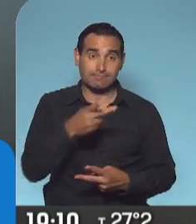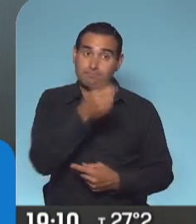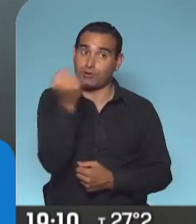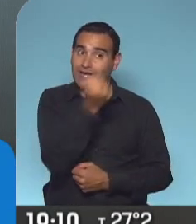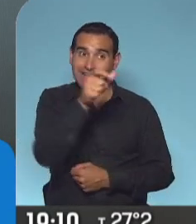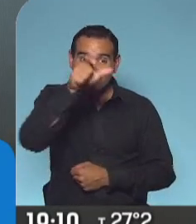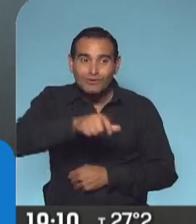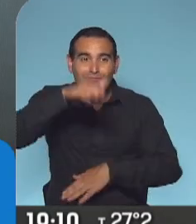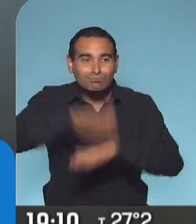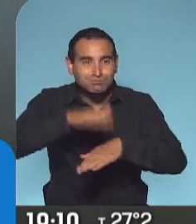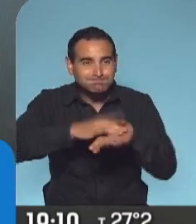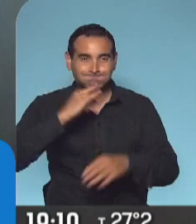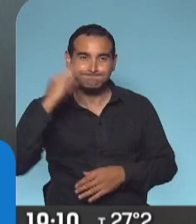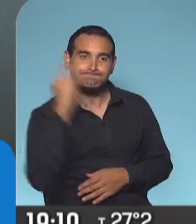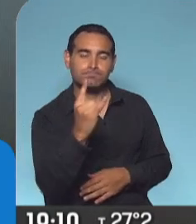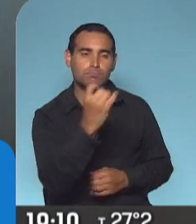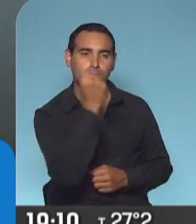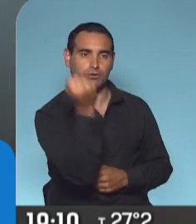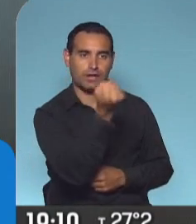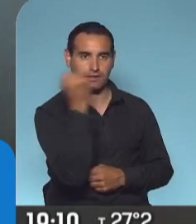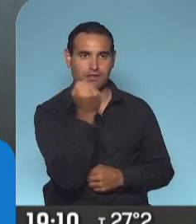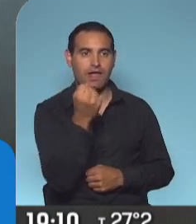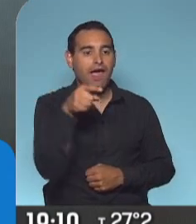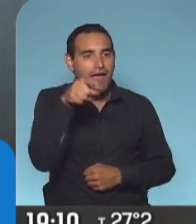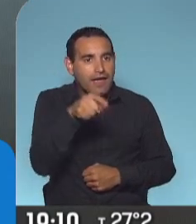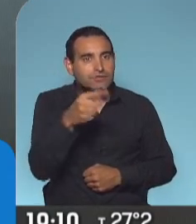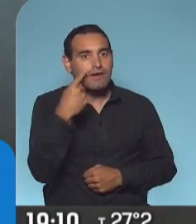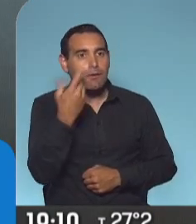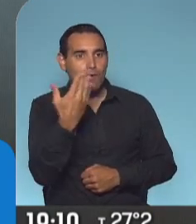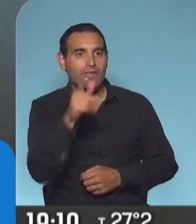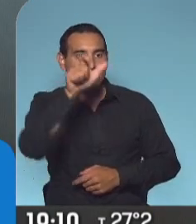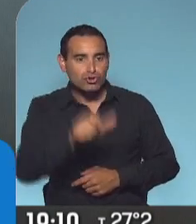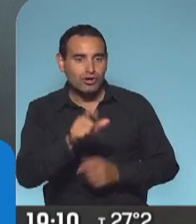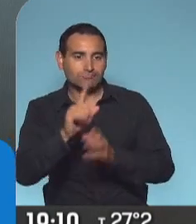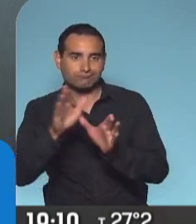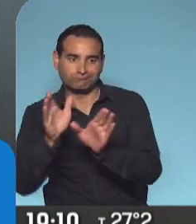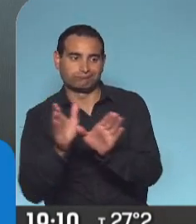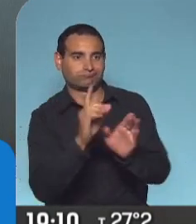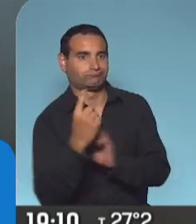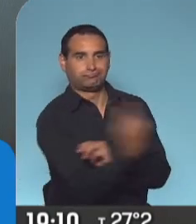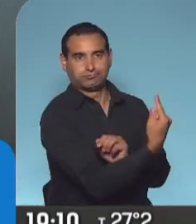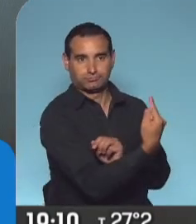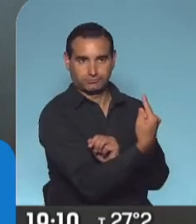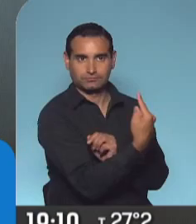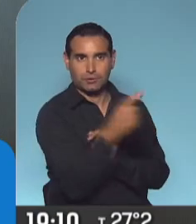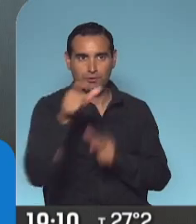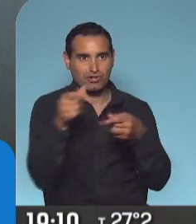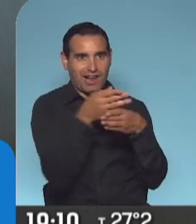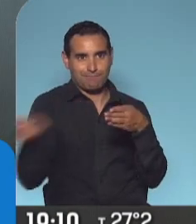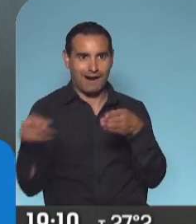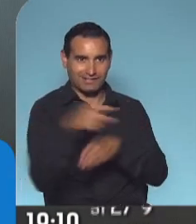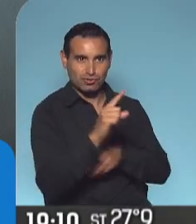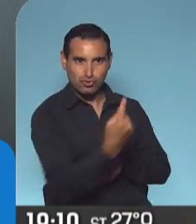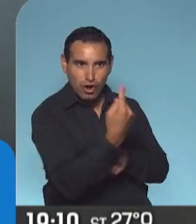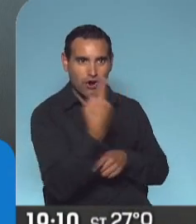fundamental. Eso lo que determina el que se lo pueda aislar al paciente cuando tiene el diagnóstico de certeza y